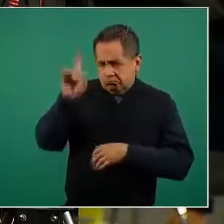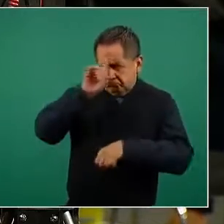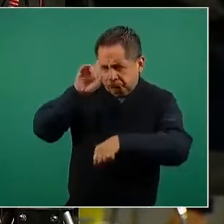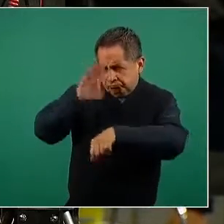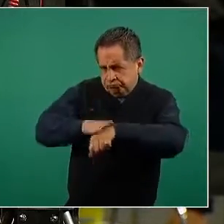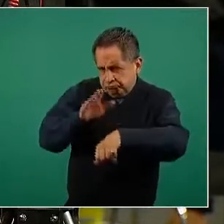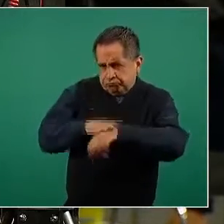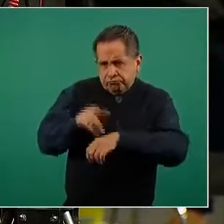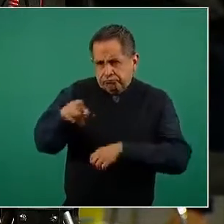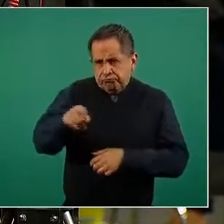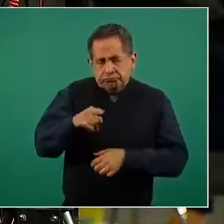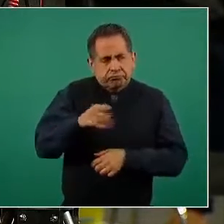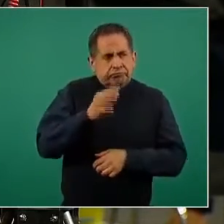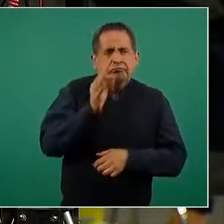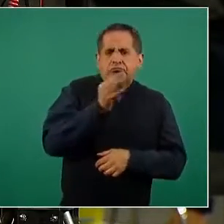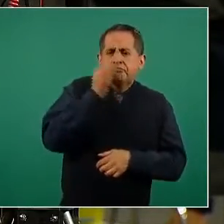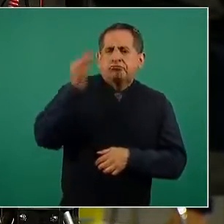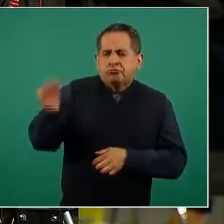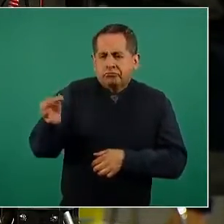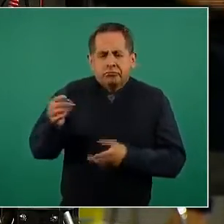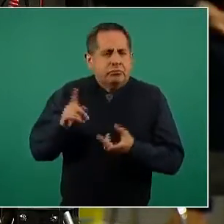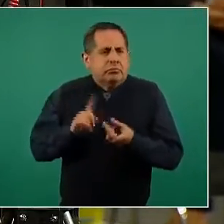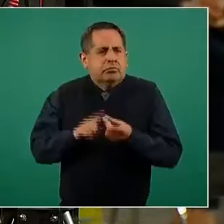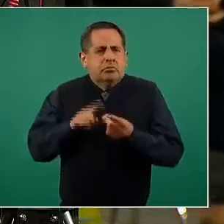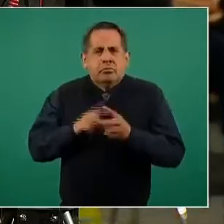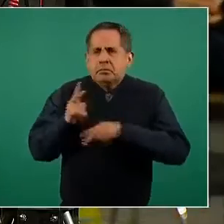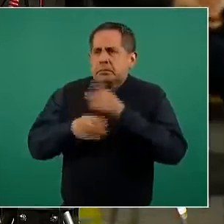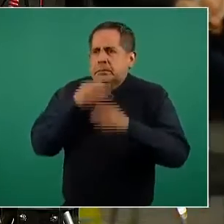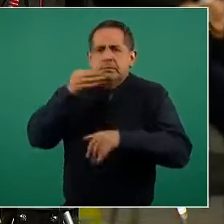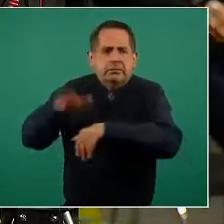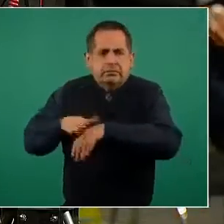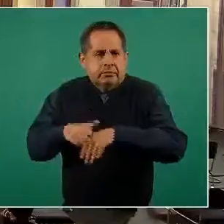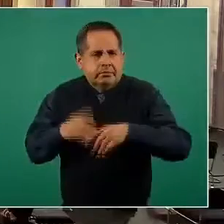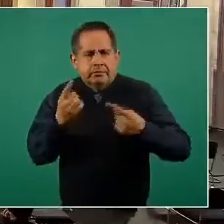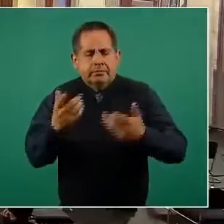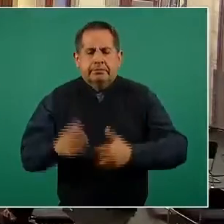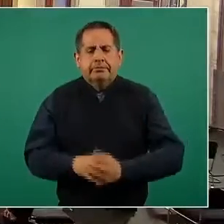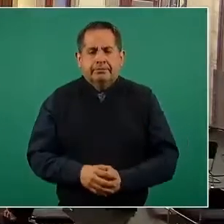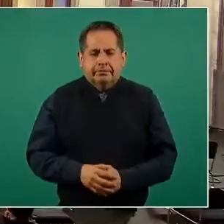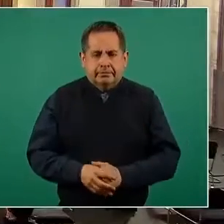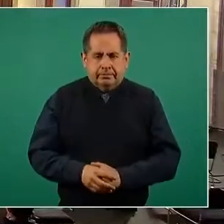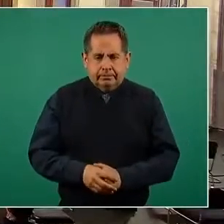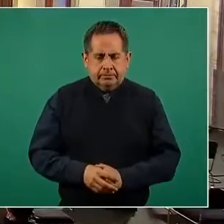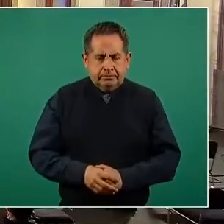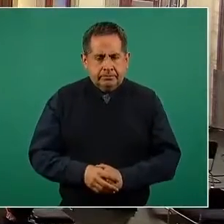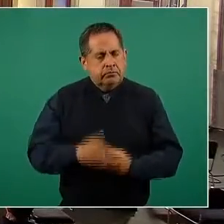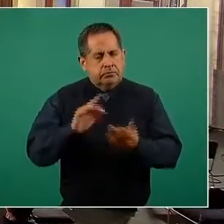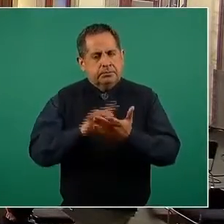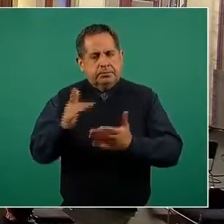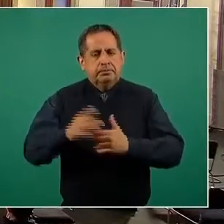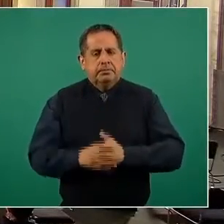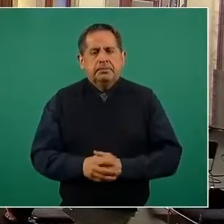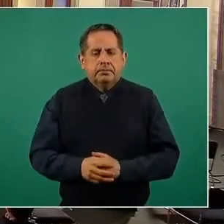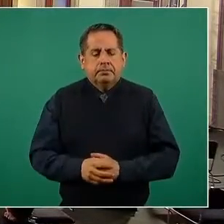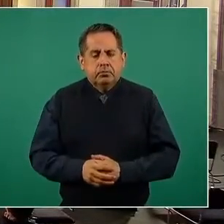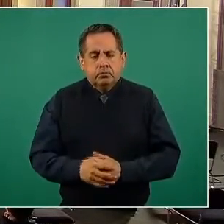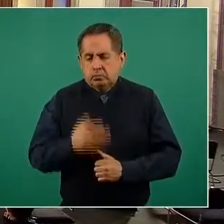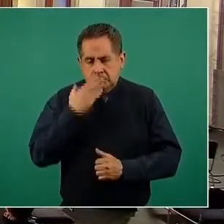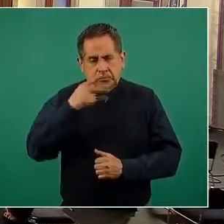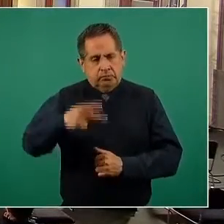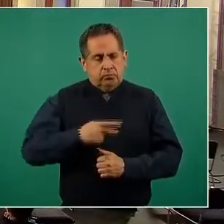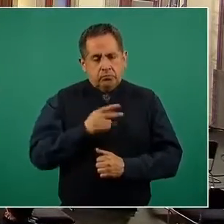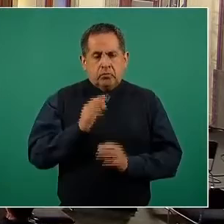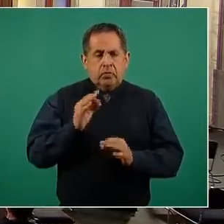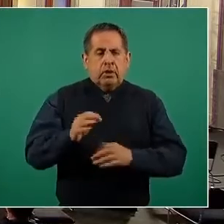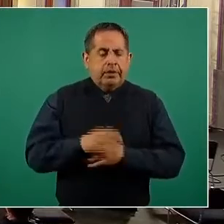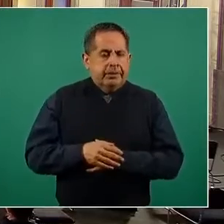la gente los notificara y a dónde lo tendría que hacer? Sí, muchas gracias y gracias por la pregunta